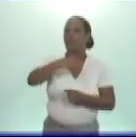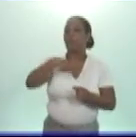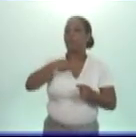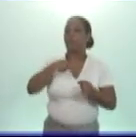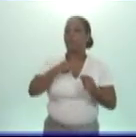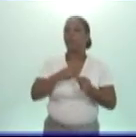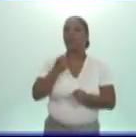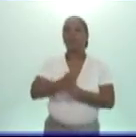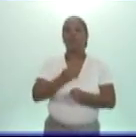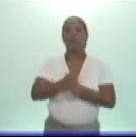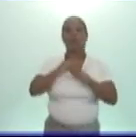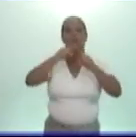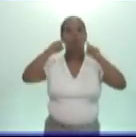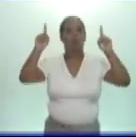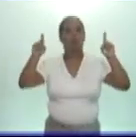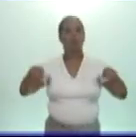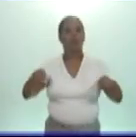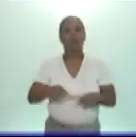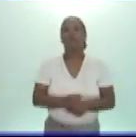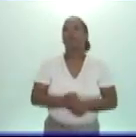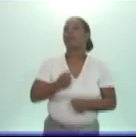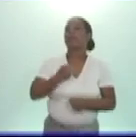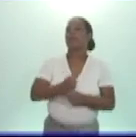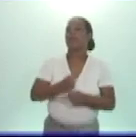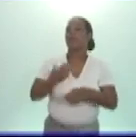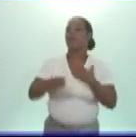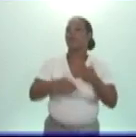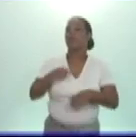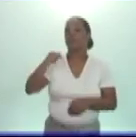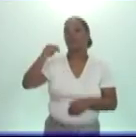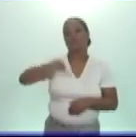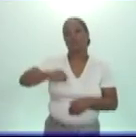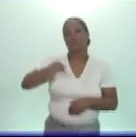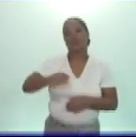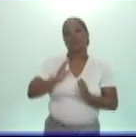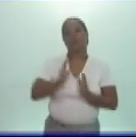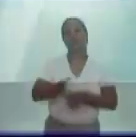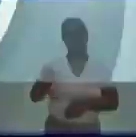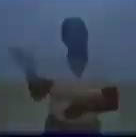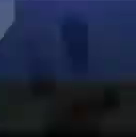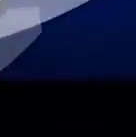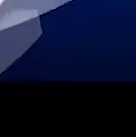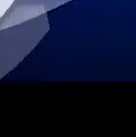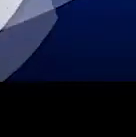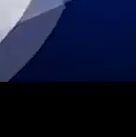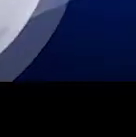para el trabajo con los problemas en este sentido. Muchísimas gracias y hasta luego.